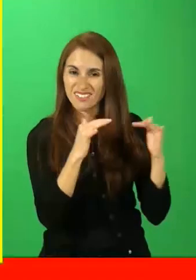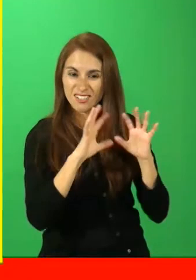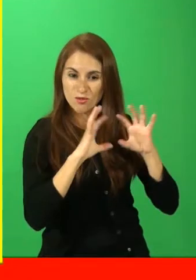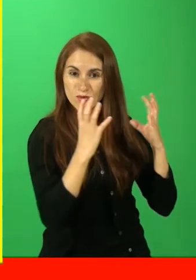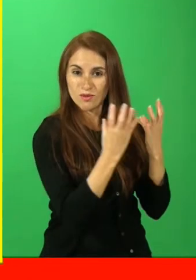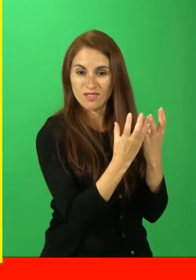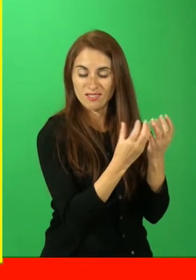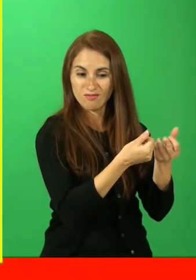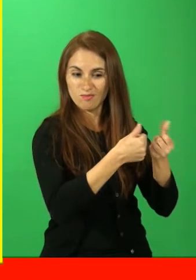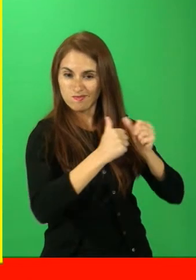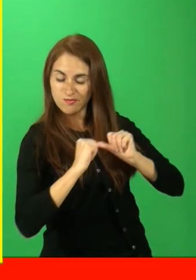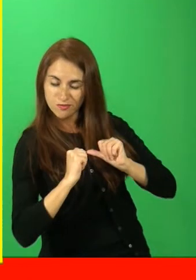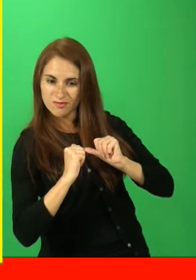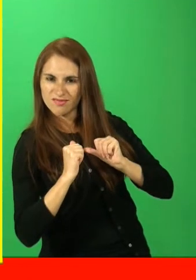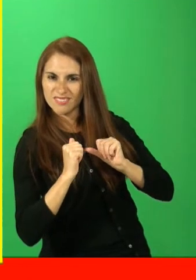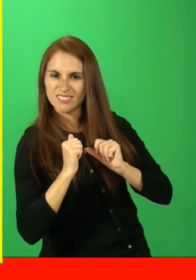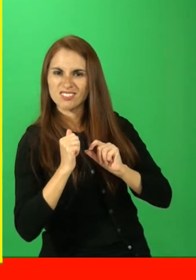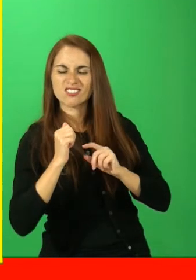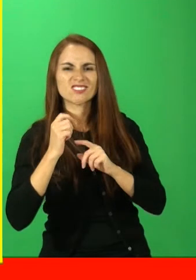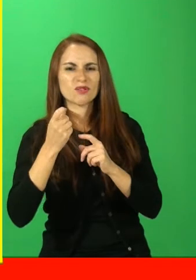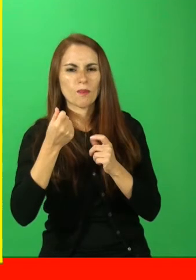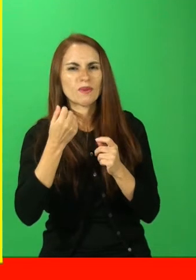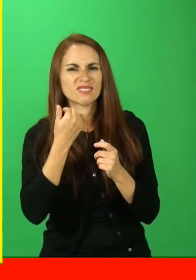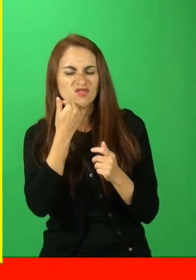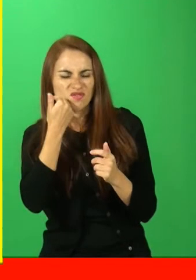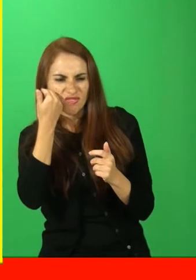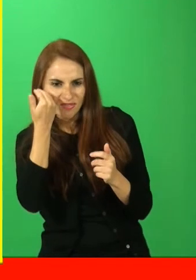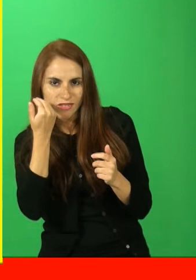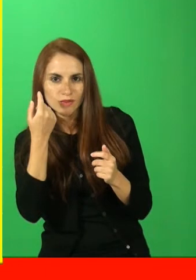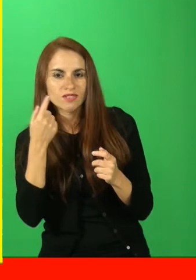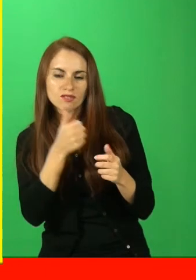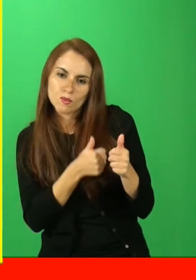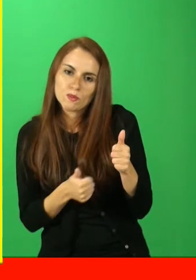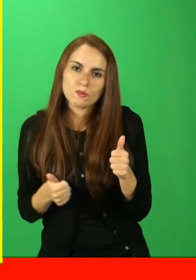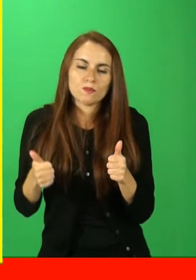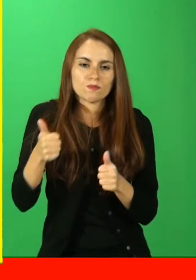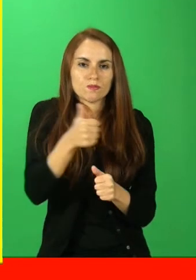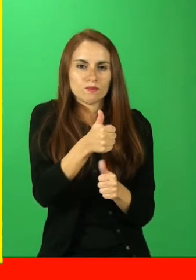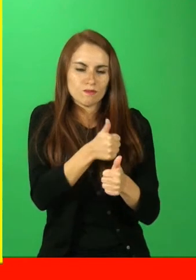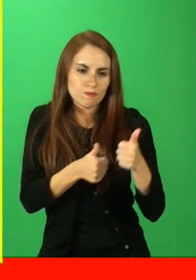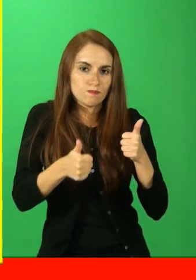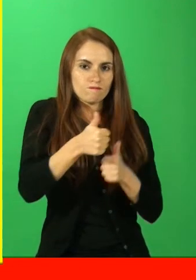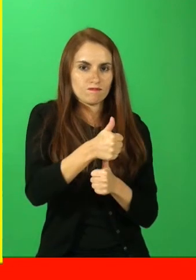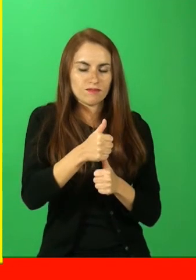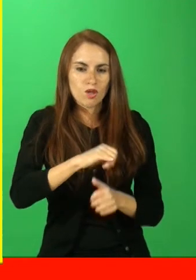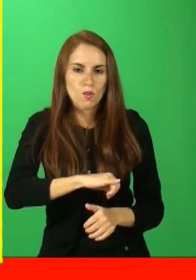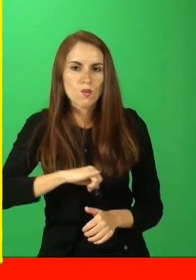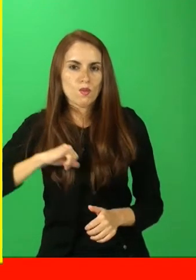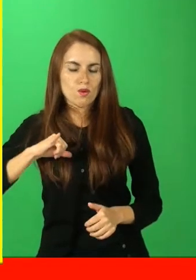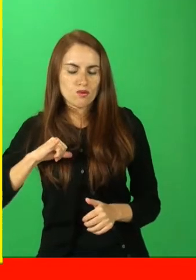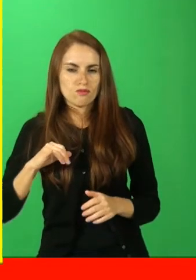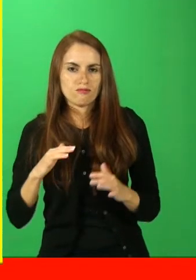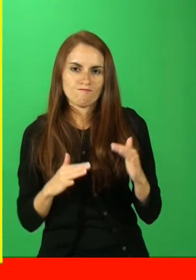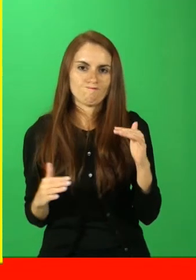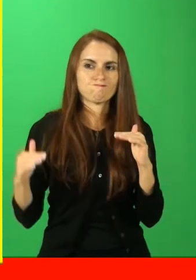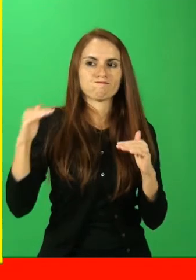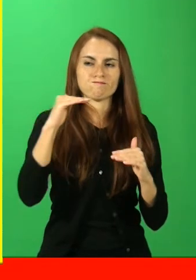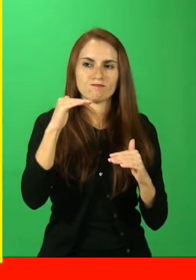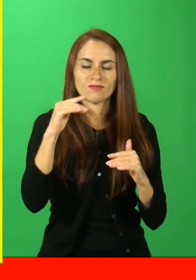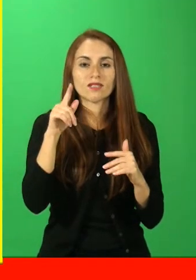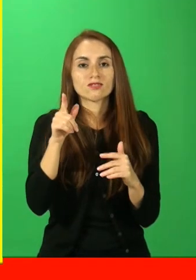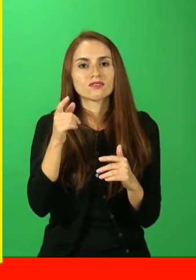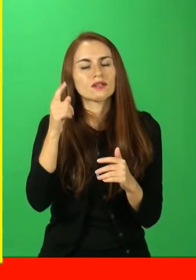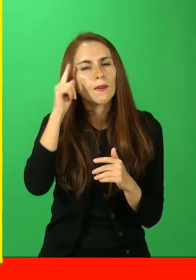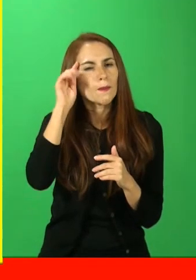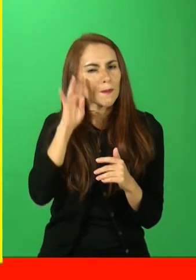con las humillantes condiciones que impusieron los países vencedores en el Tratado de Versalles. Entonces él, cuando toma el poder,